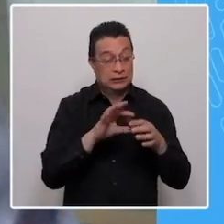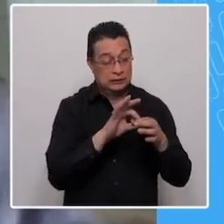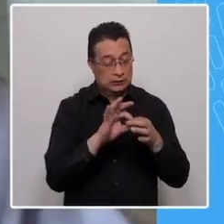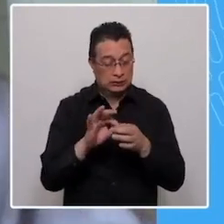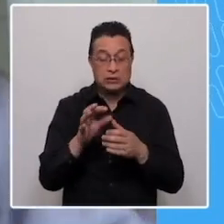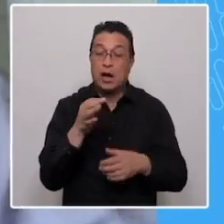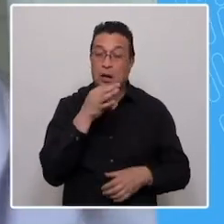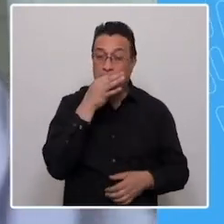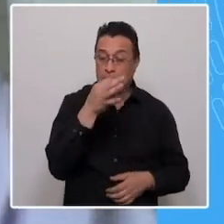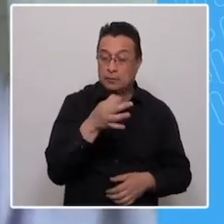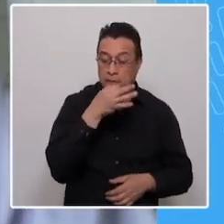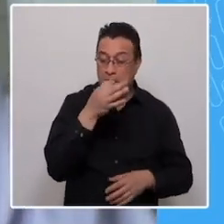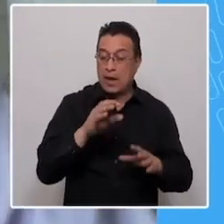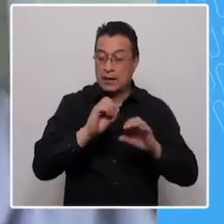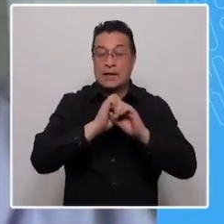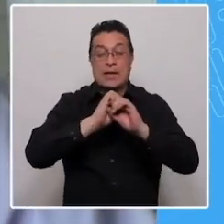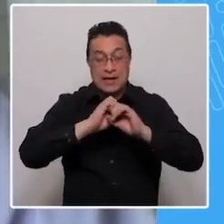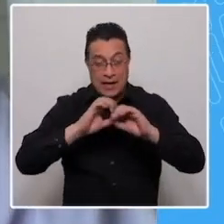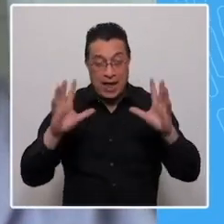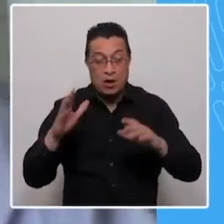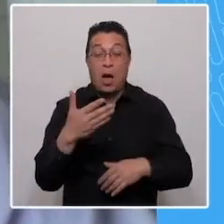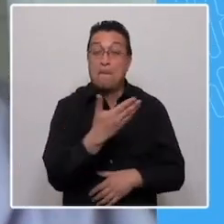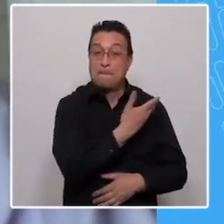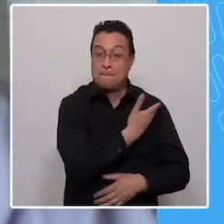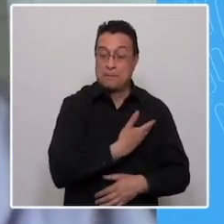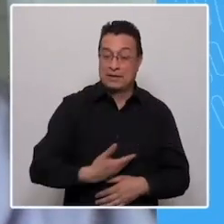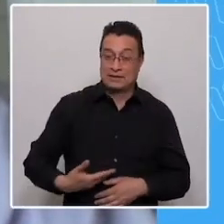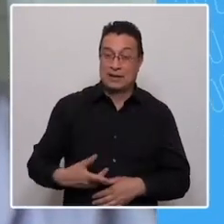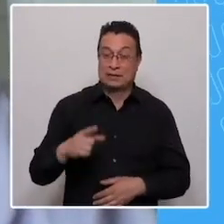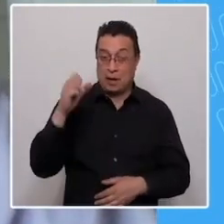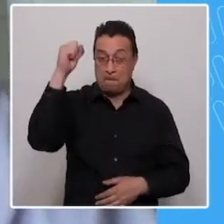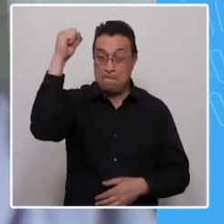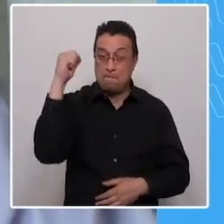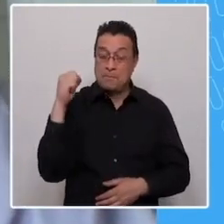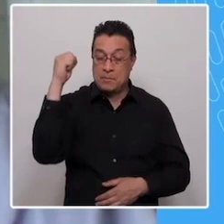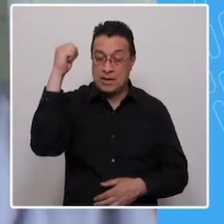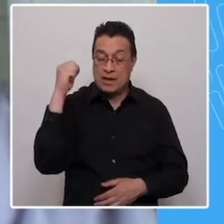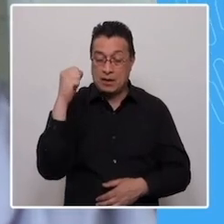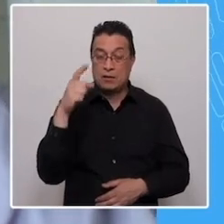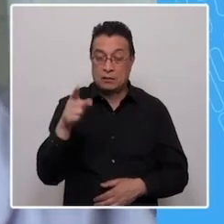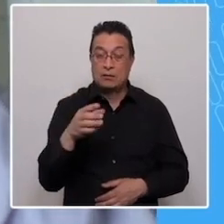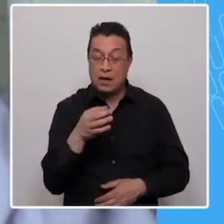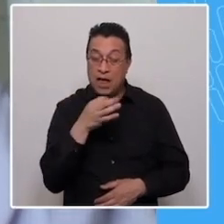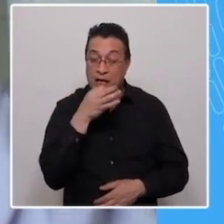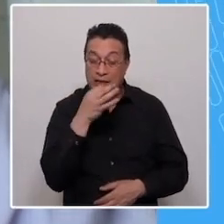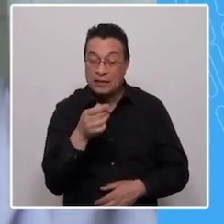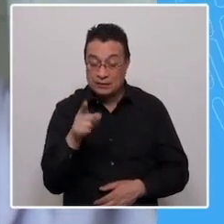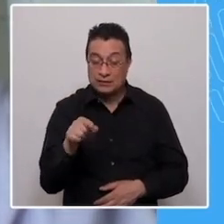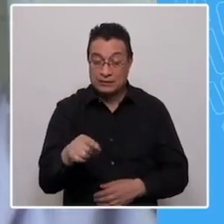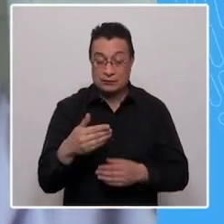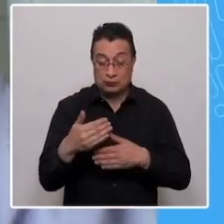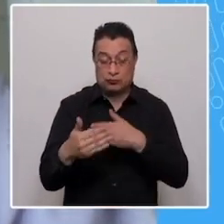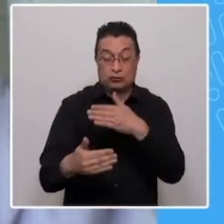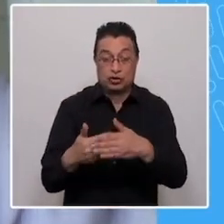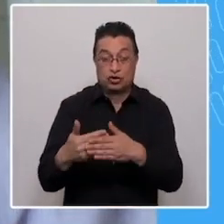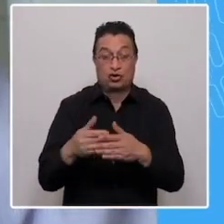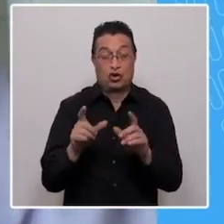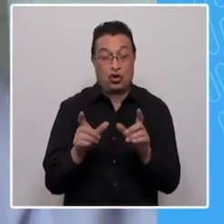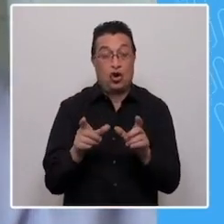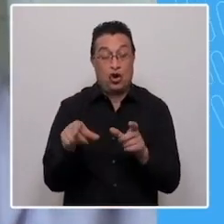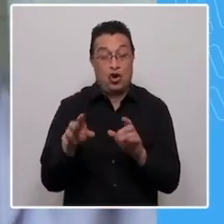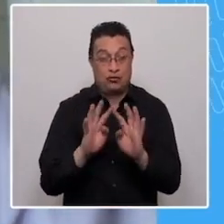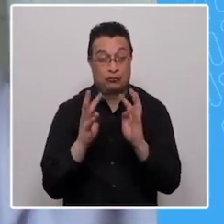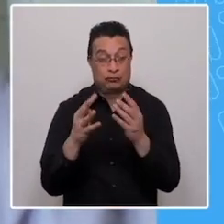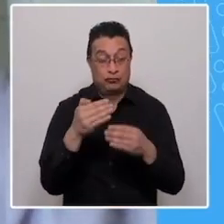dicho aquí muy claramente que el presidente de la República, Sebastián Piñera, consideró que para que este proceso constituyente pudiera